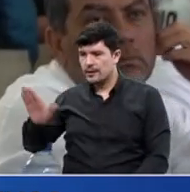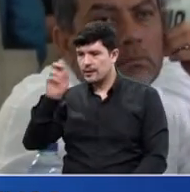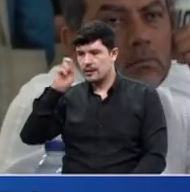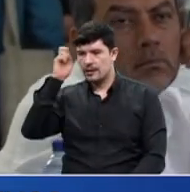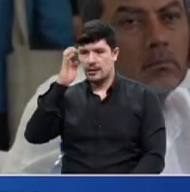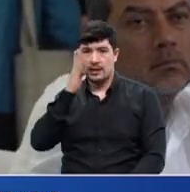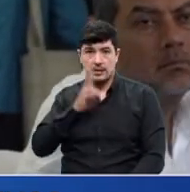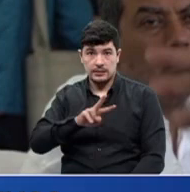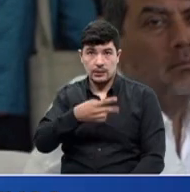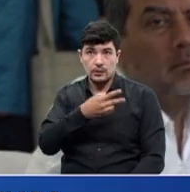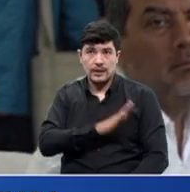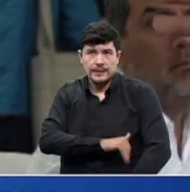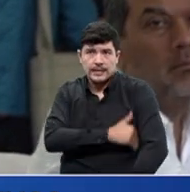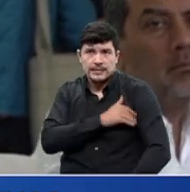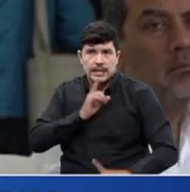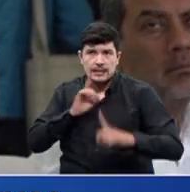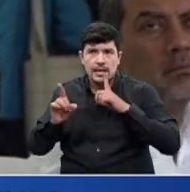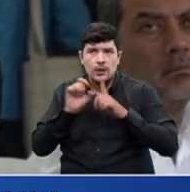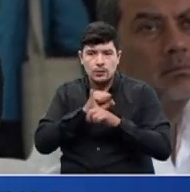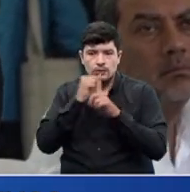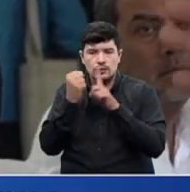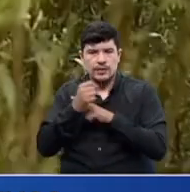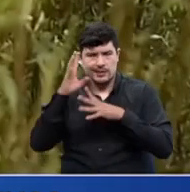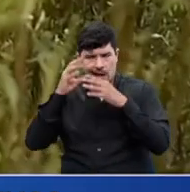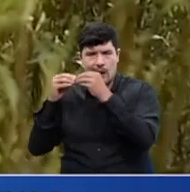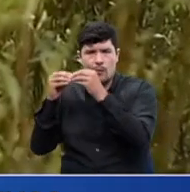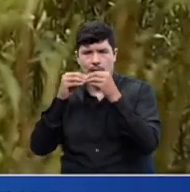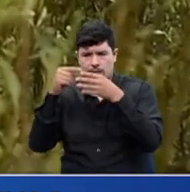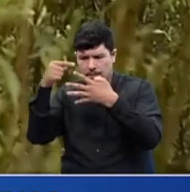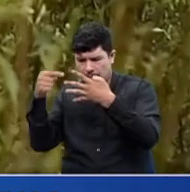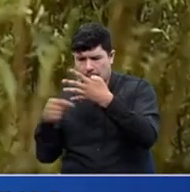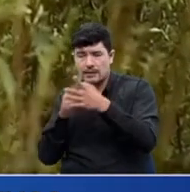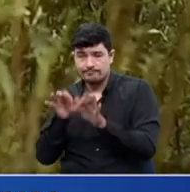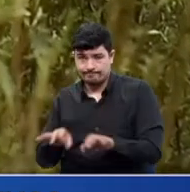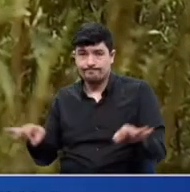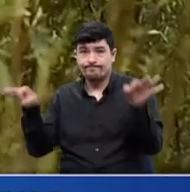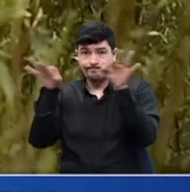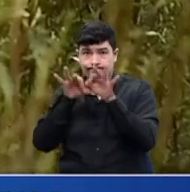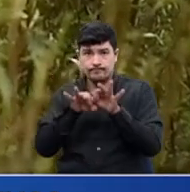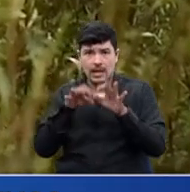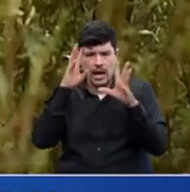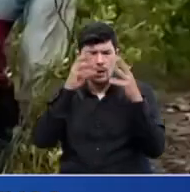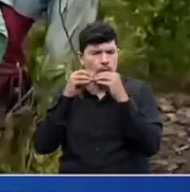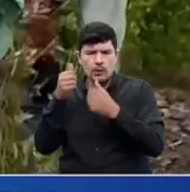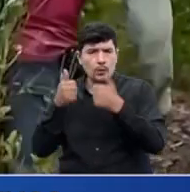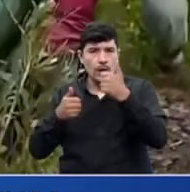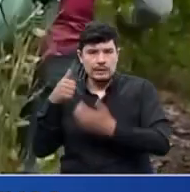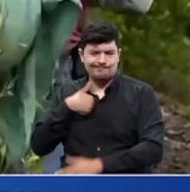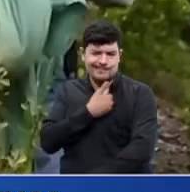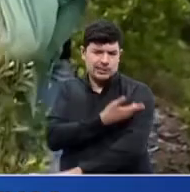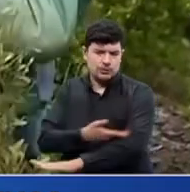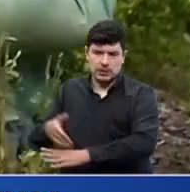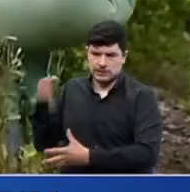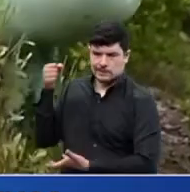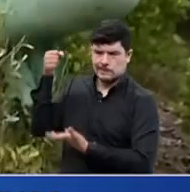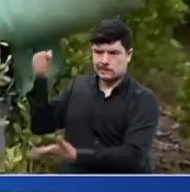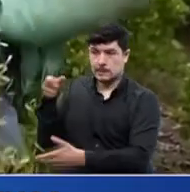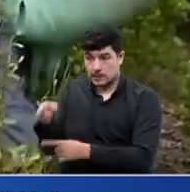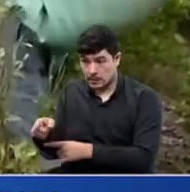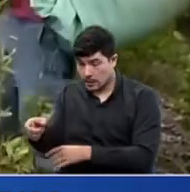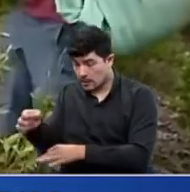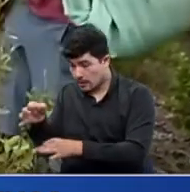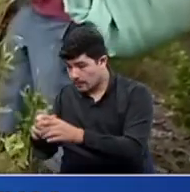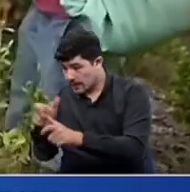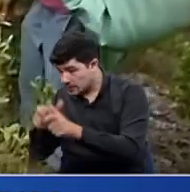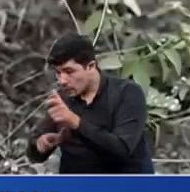para el diálogo social llegaron a acuerdos importantes. Uno de ellos es una inversión multimillonaria para impulsar proyectos de sustitución de